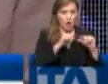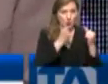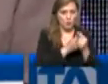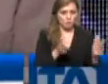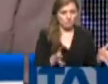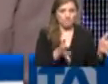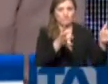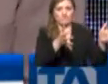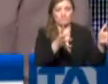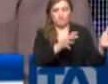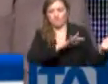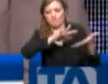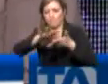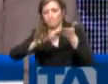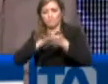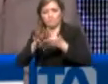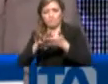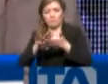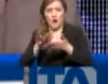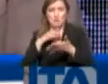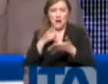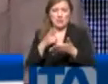en la actualidad a